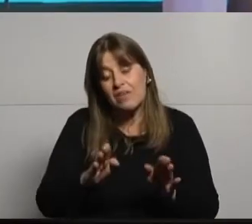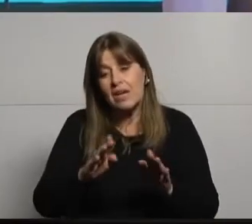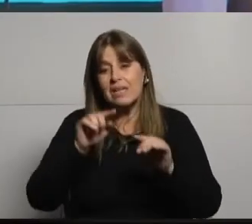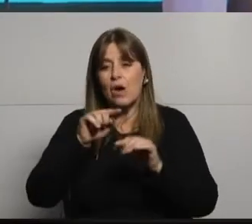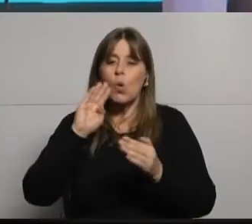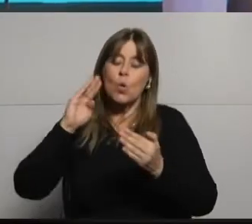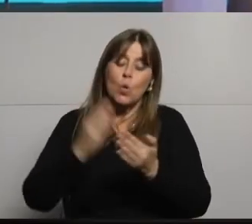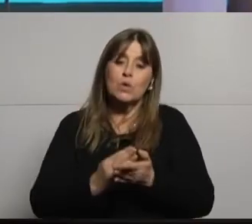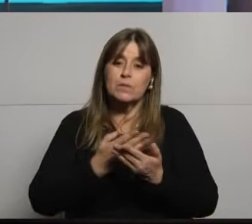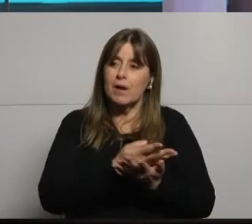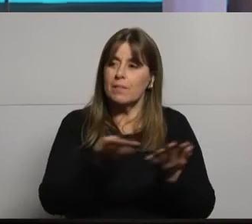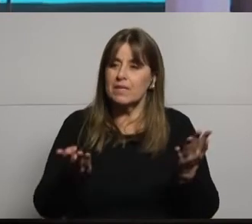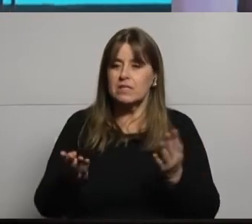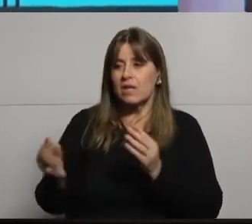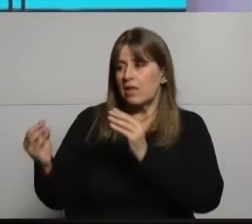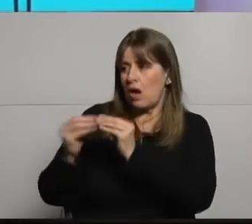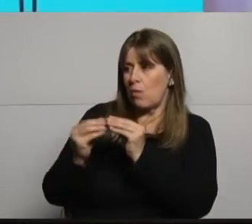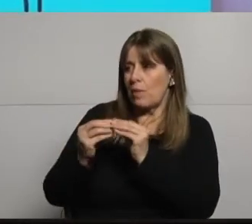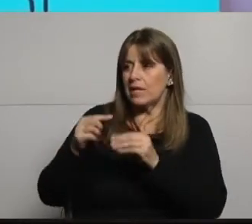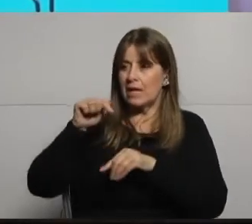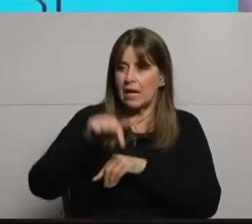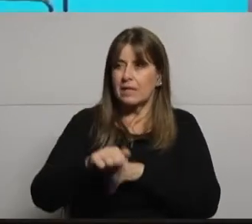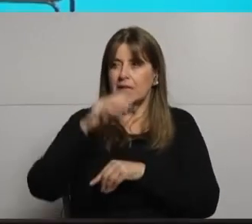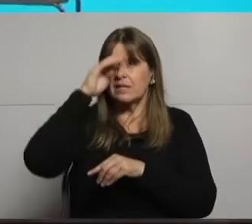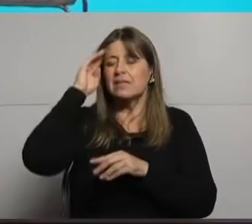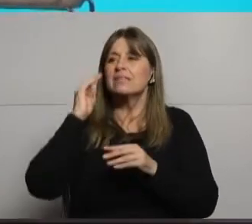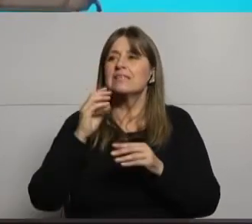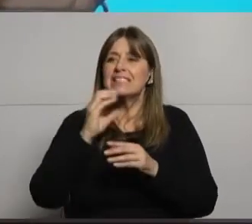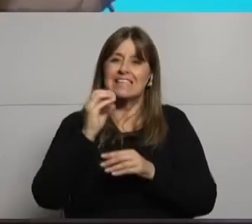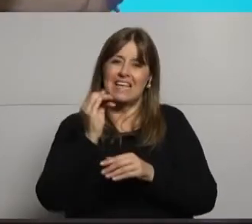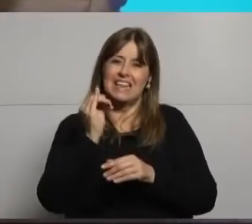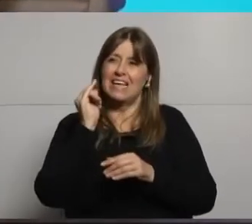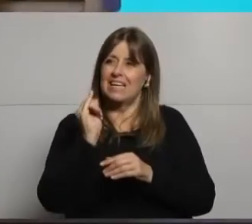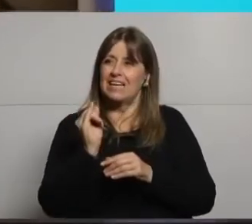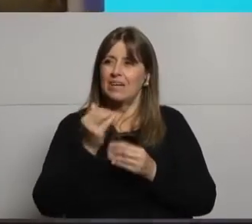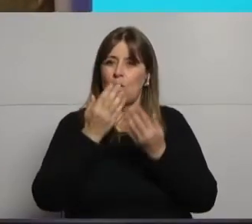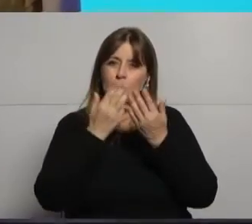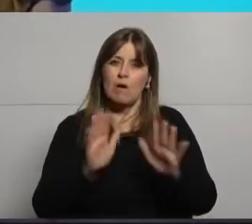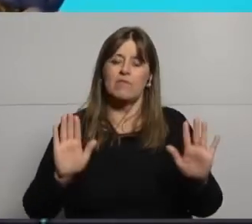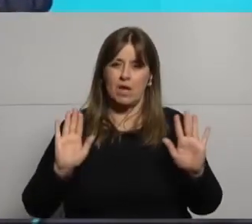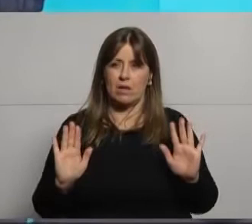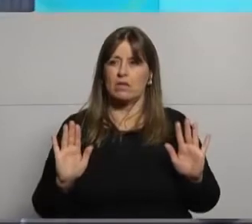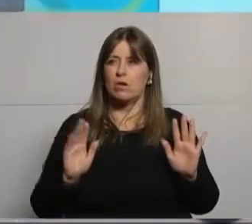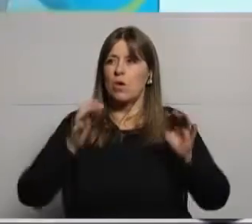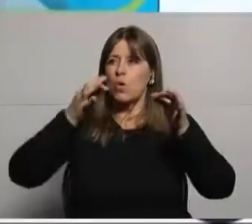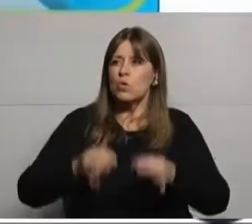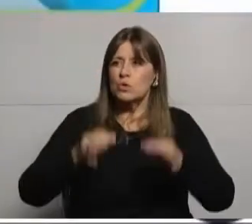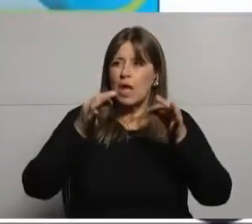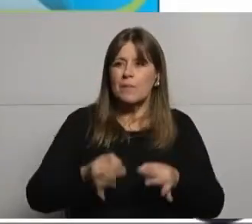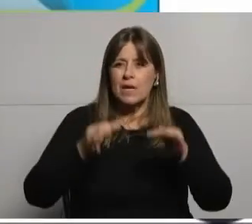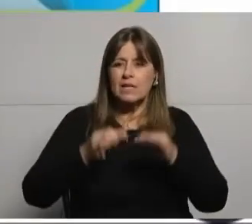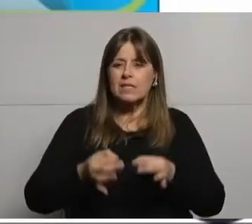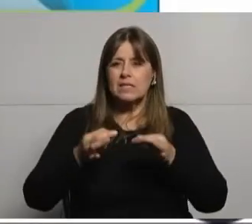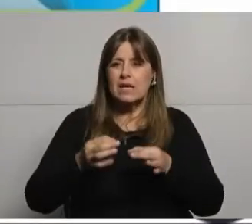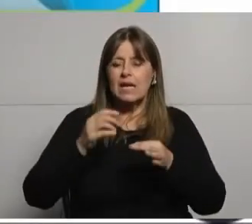esa última presentación que vi de la colega aquí, a mí los datos del CTI me parece que deberían estar abiertos. De hecho, es justamente la manera en la cual el